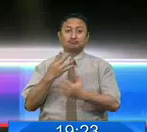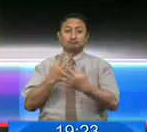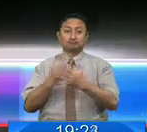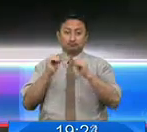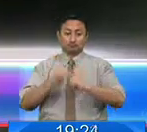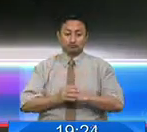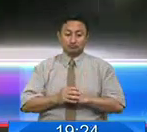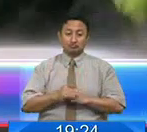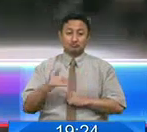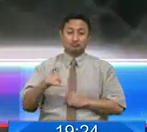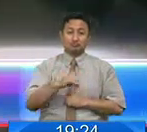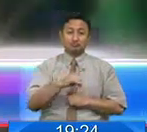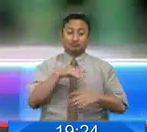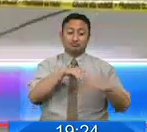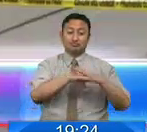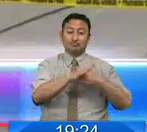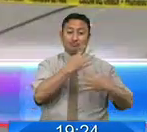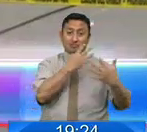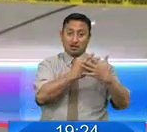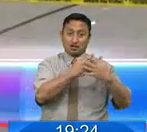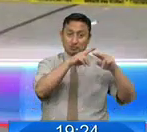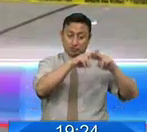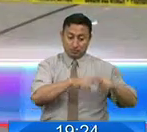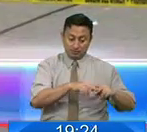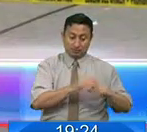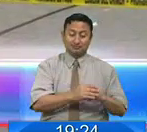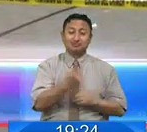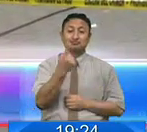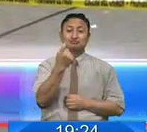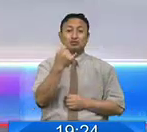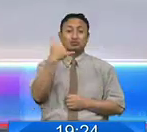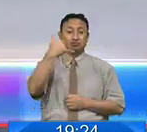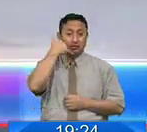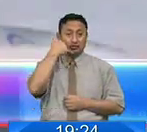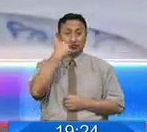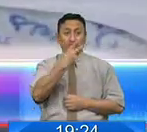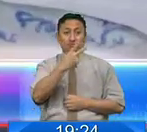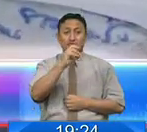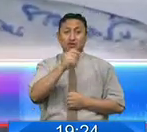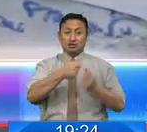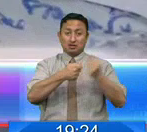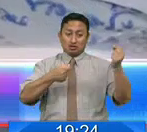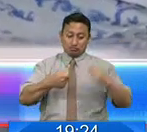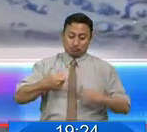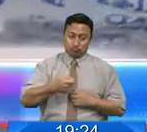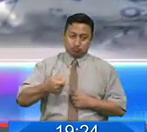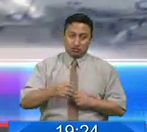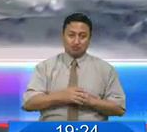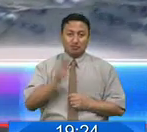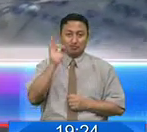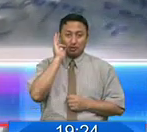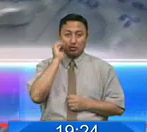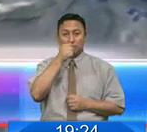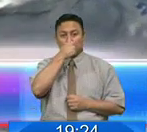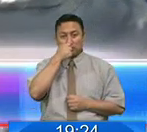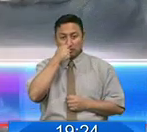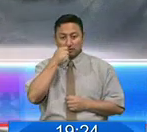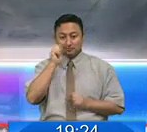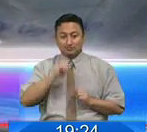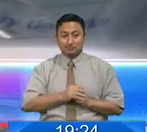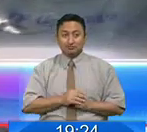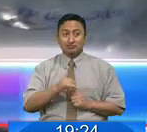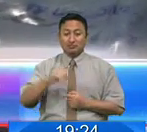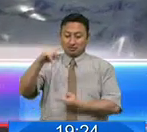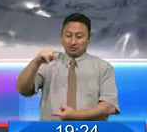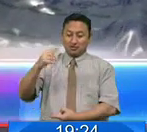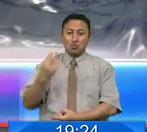requisada por el eje de inteligencia hallando 11 teléfonos 20 armas cortopunzantes marihuana cocaína y hasta una botella